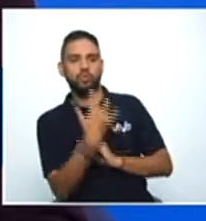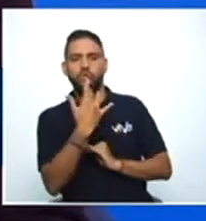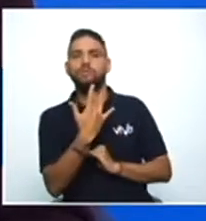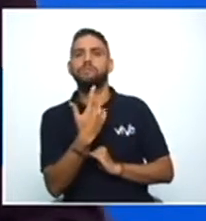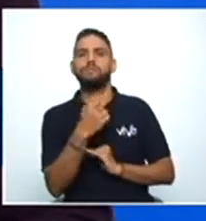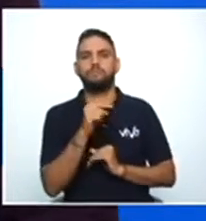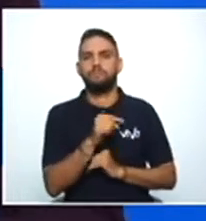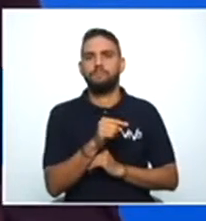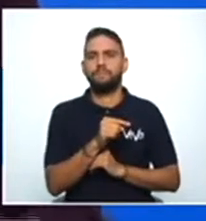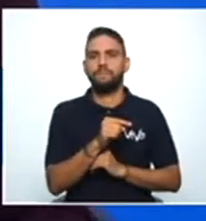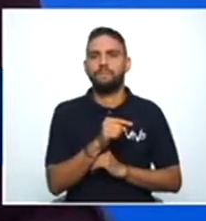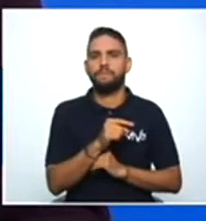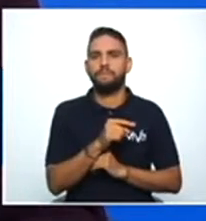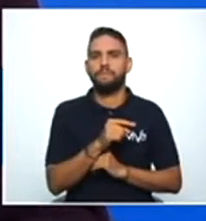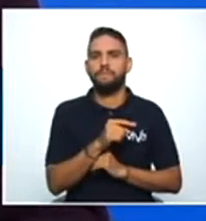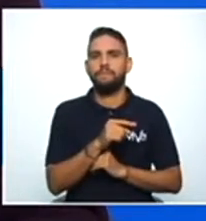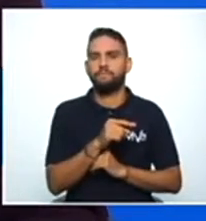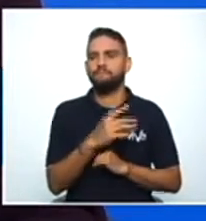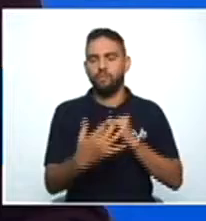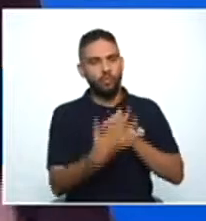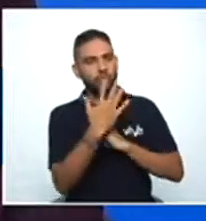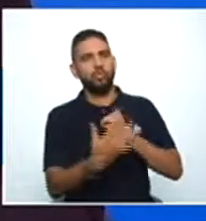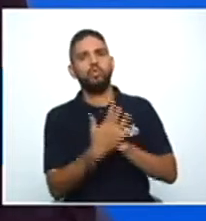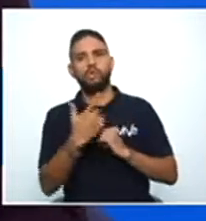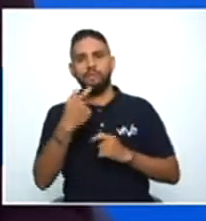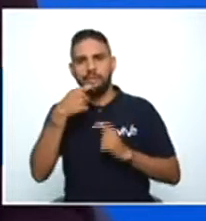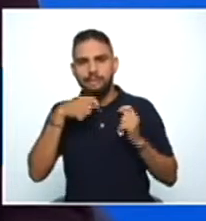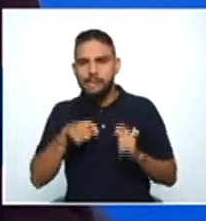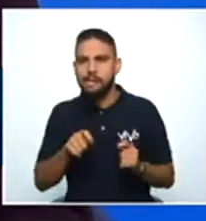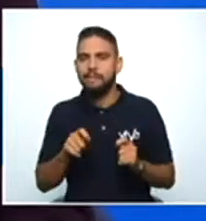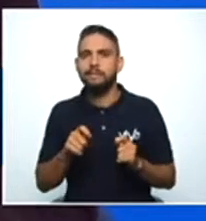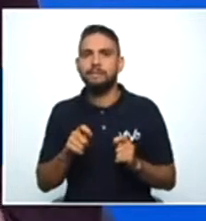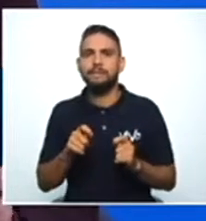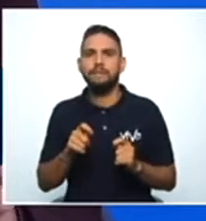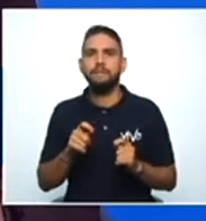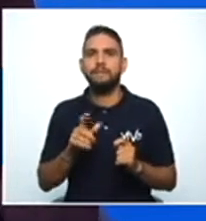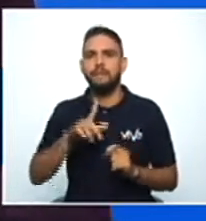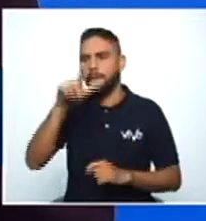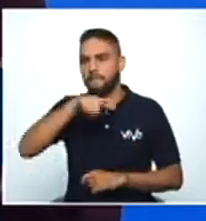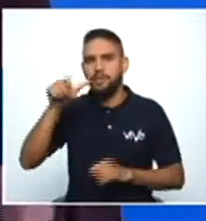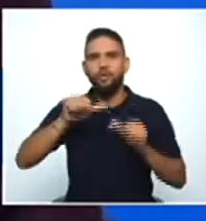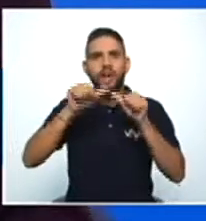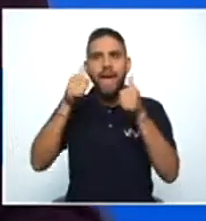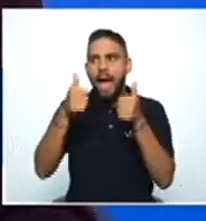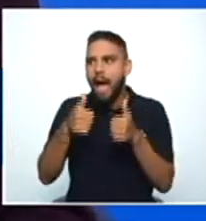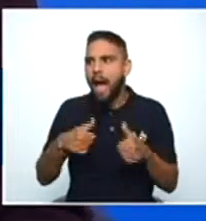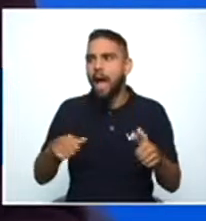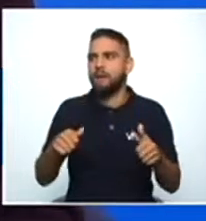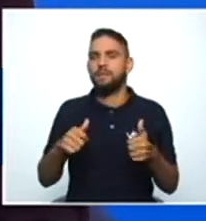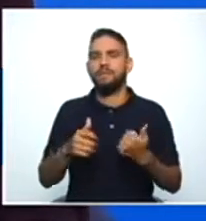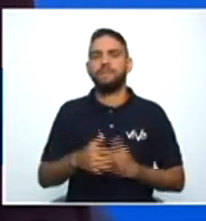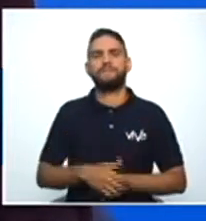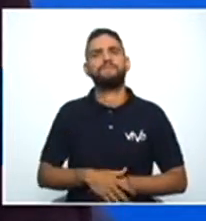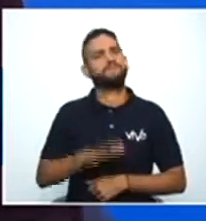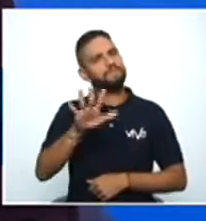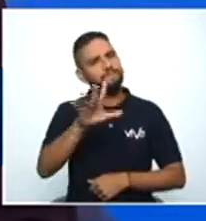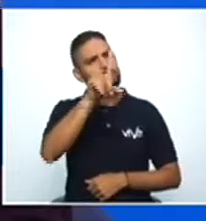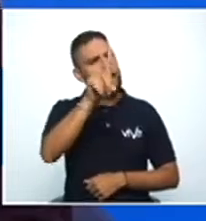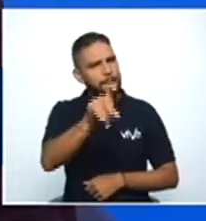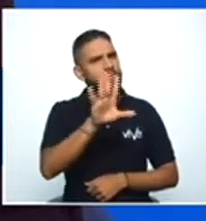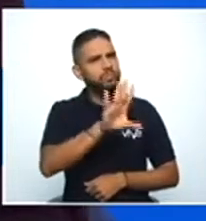pretender de alguna forma lograr que nuestros artistas que en invisibilizados es hasta como parte